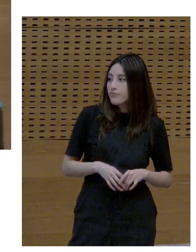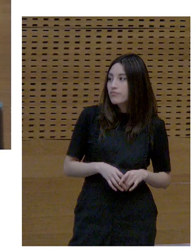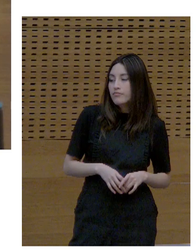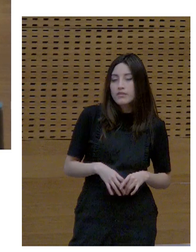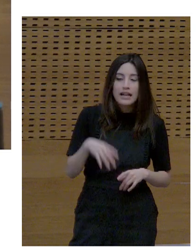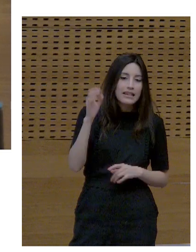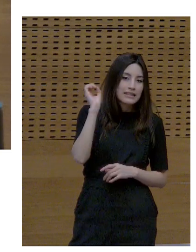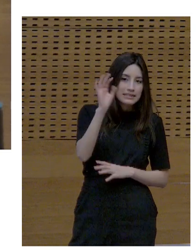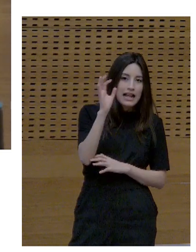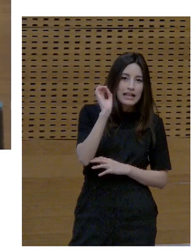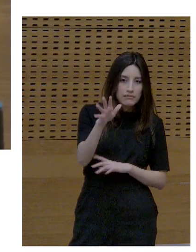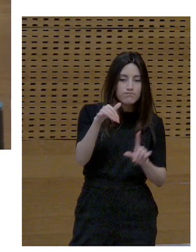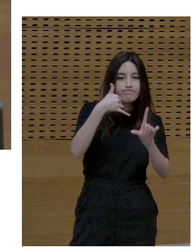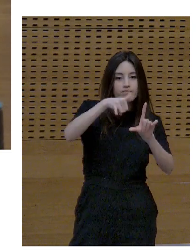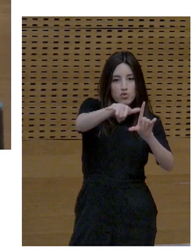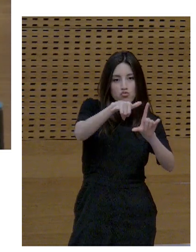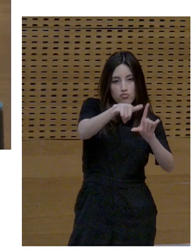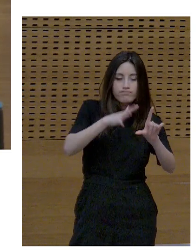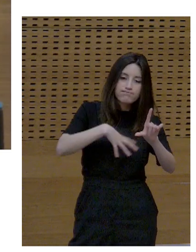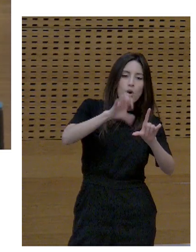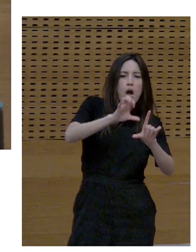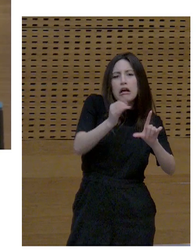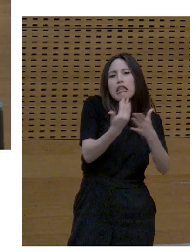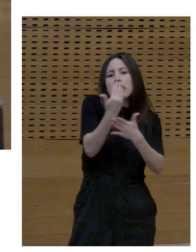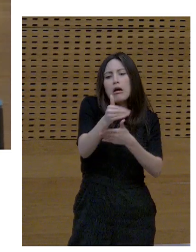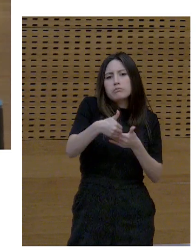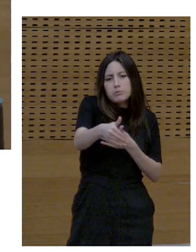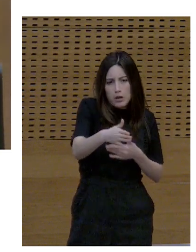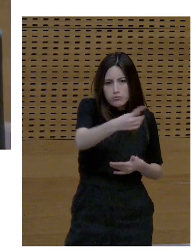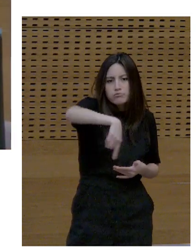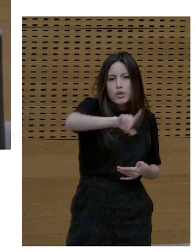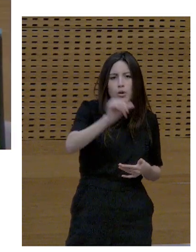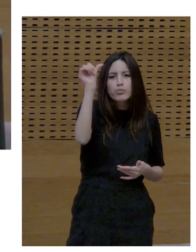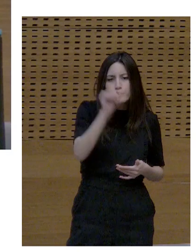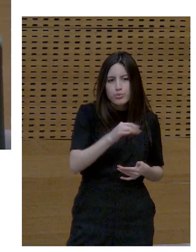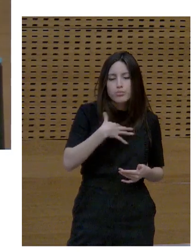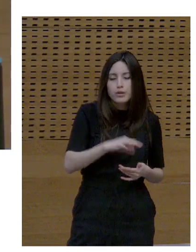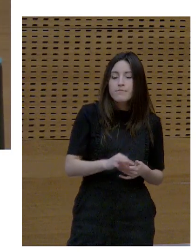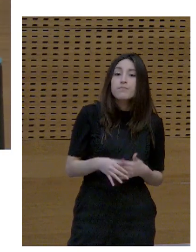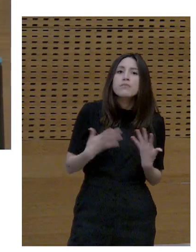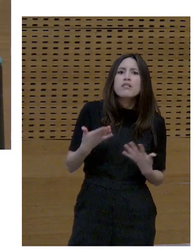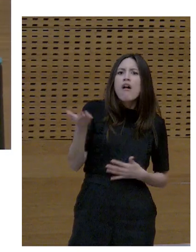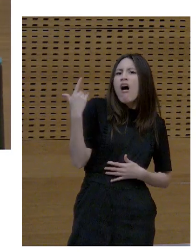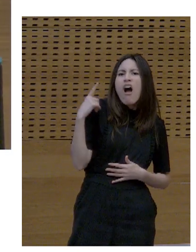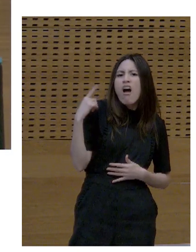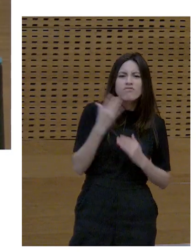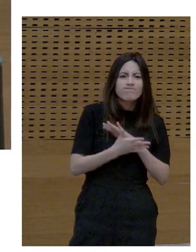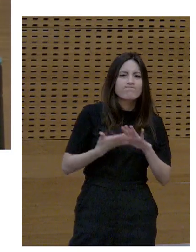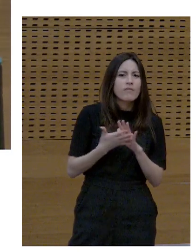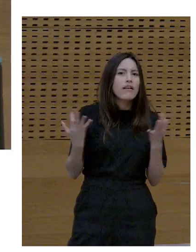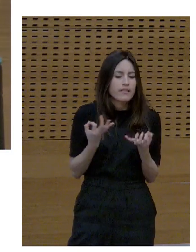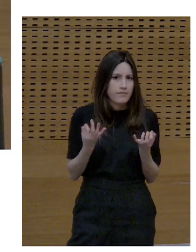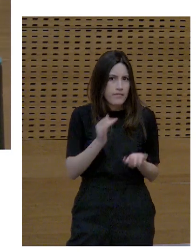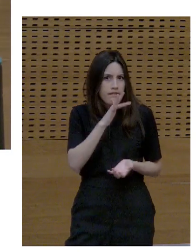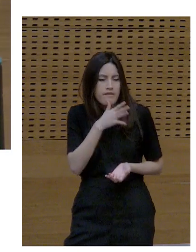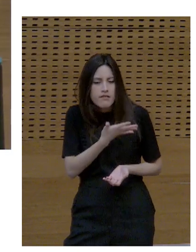YouTube y entonces la podréis ver de aquí a unos días. Pero entonces habló sobre cada vez se está